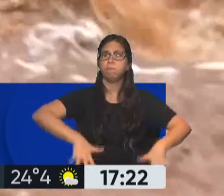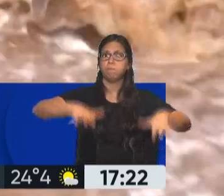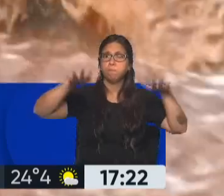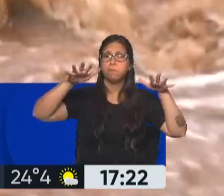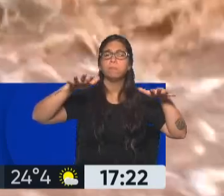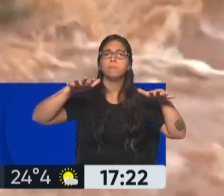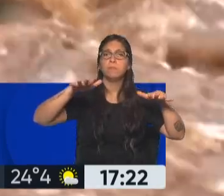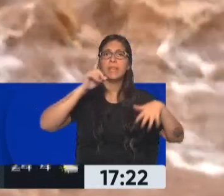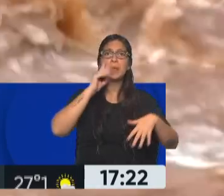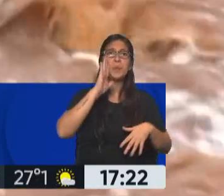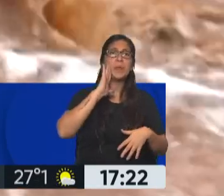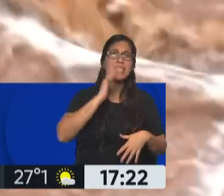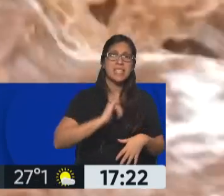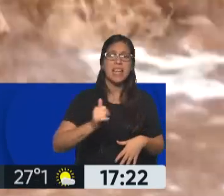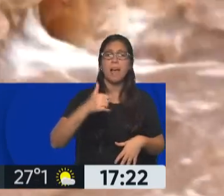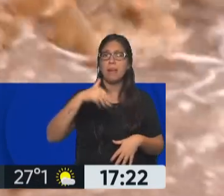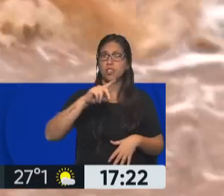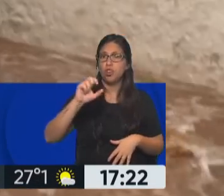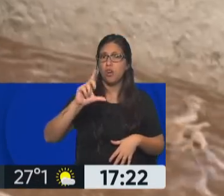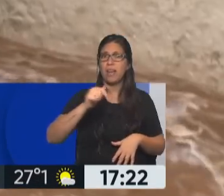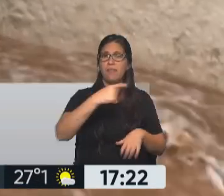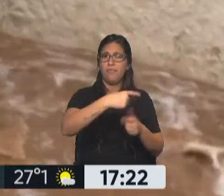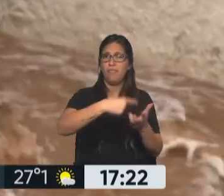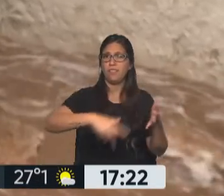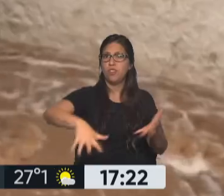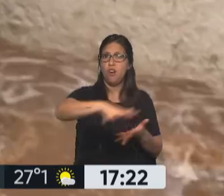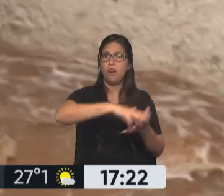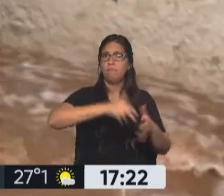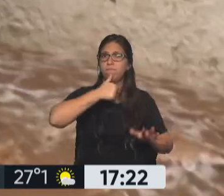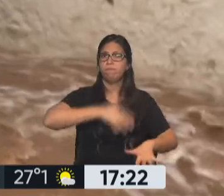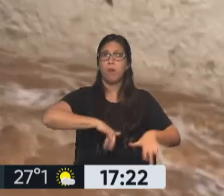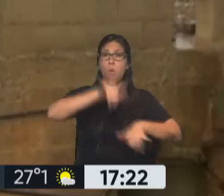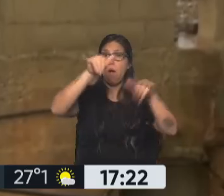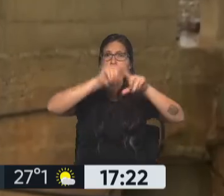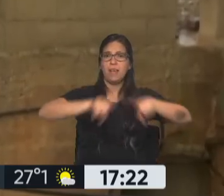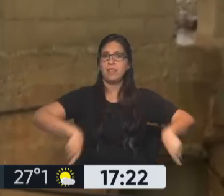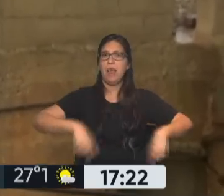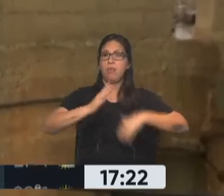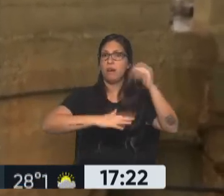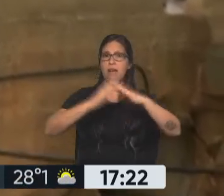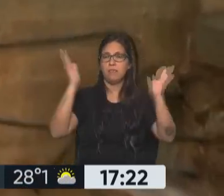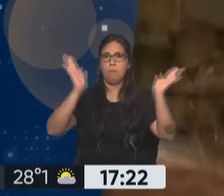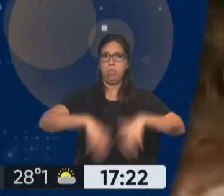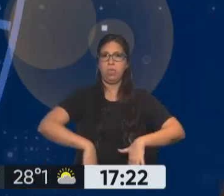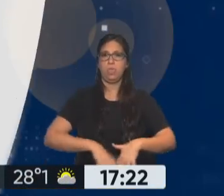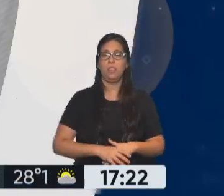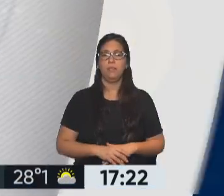Mallorca, Ibiza y Formentera. Hubo cancelaciones de vuelos y destrucción de casas y obras de infraestructura.